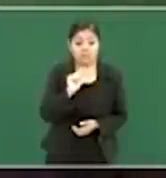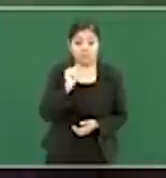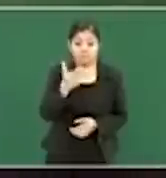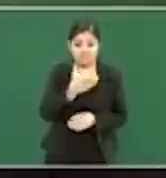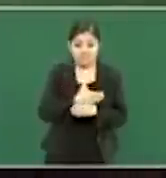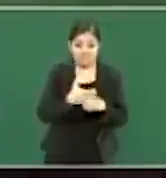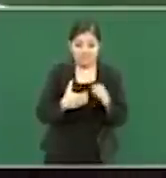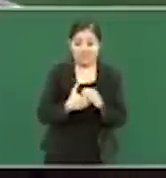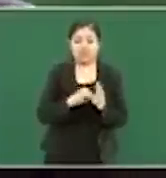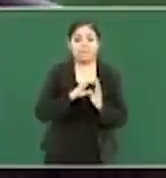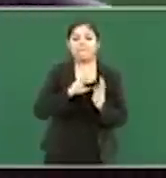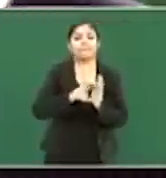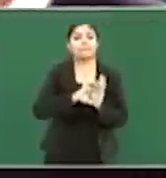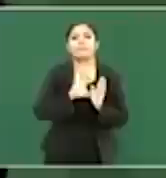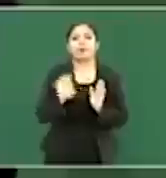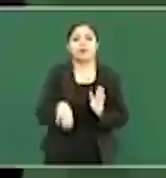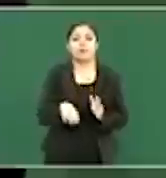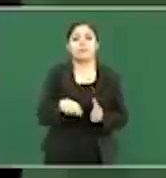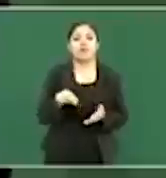entregar contratos